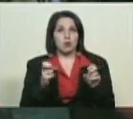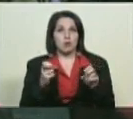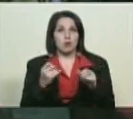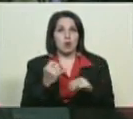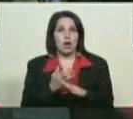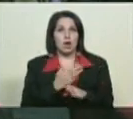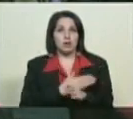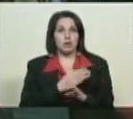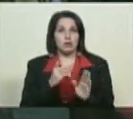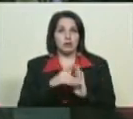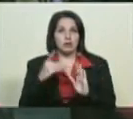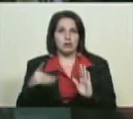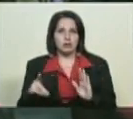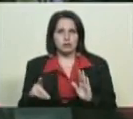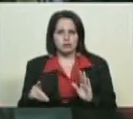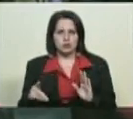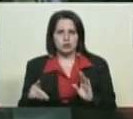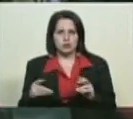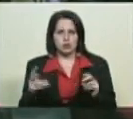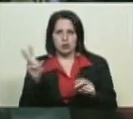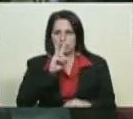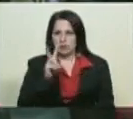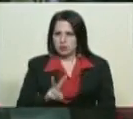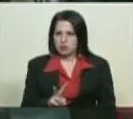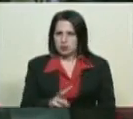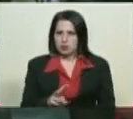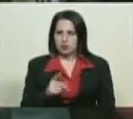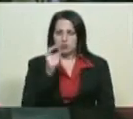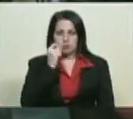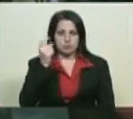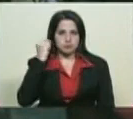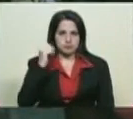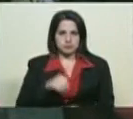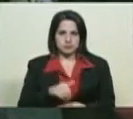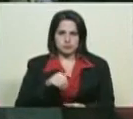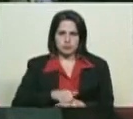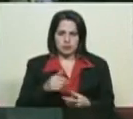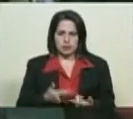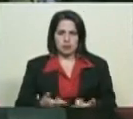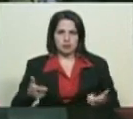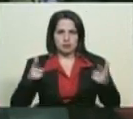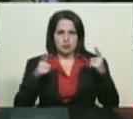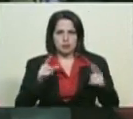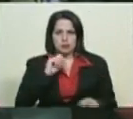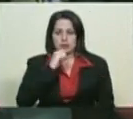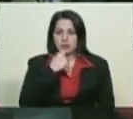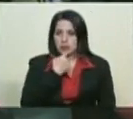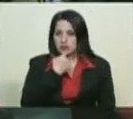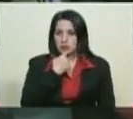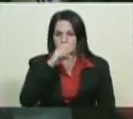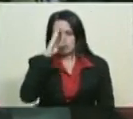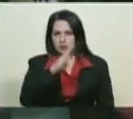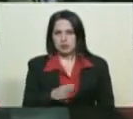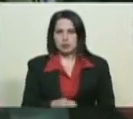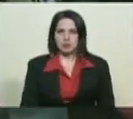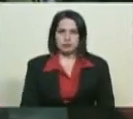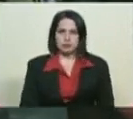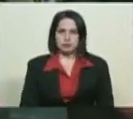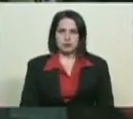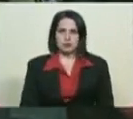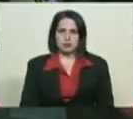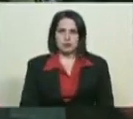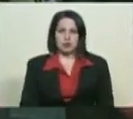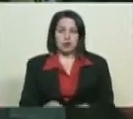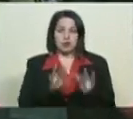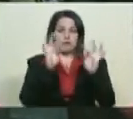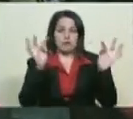el derecho al sufragio de los venezolanos y venezolanas en elecciones libres, secretas, universales, directas. De manera pues que